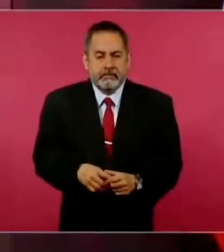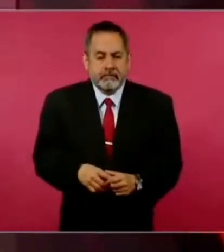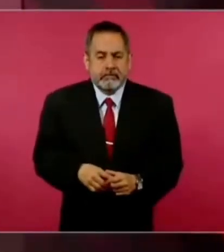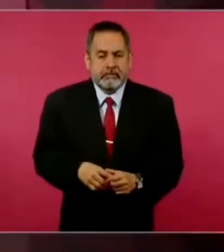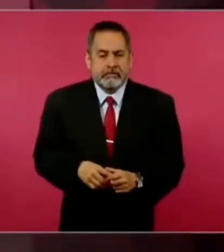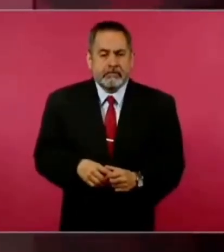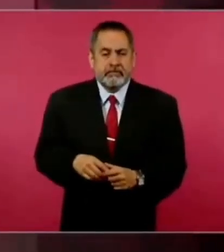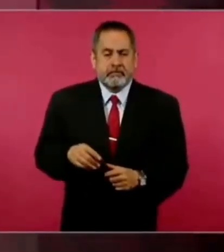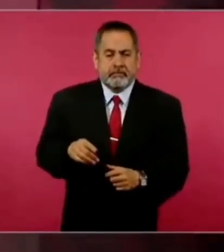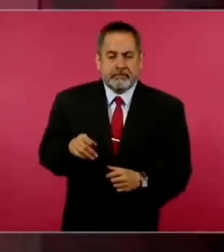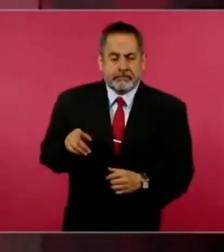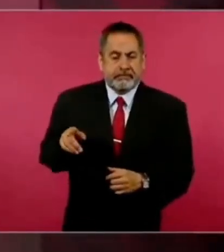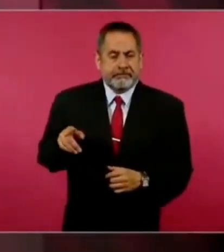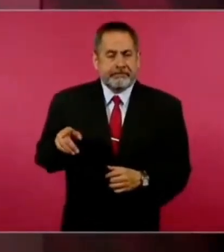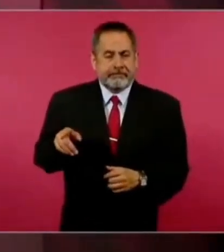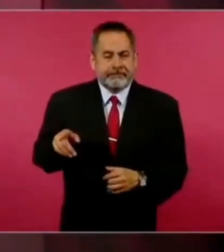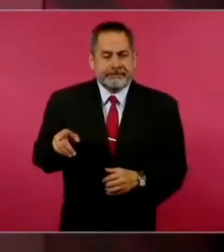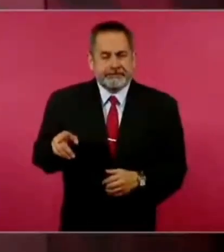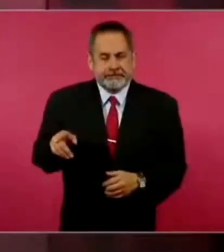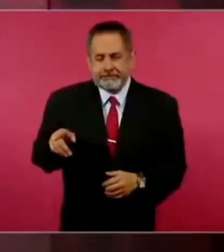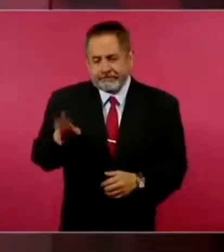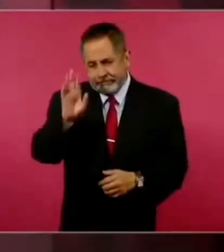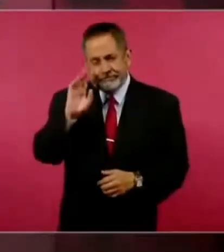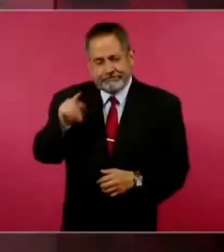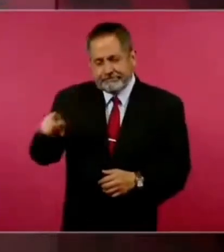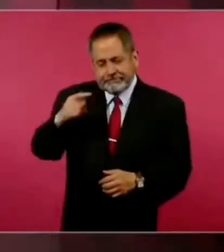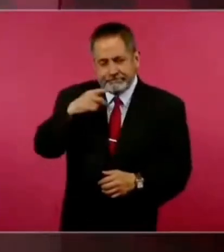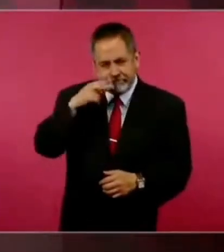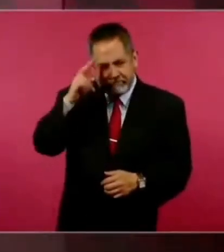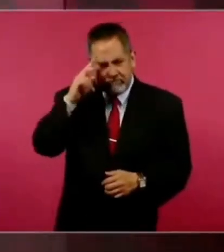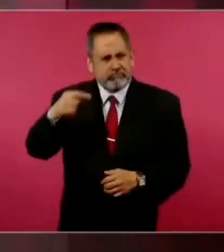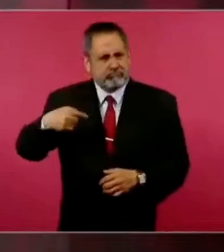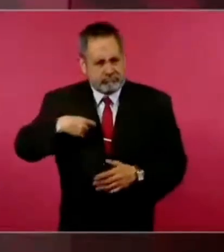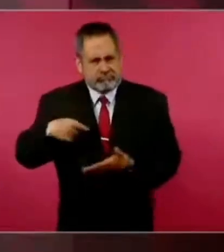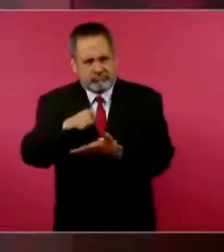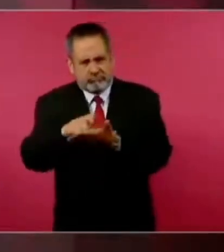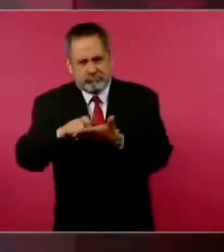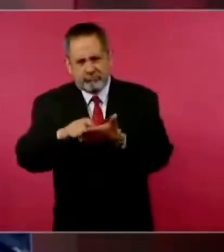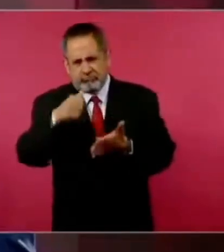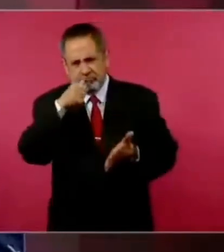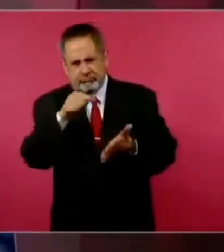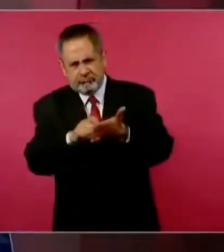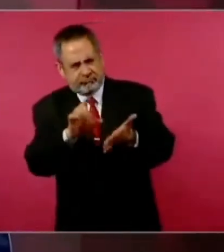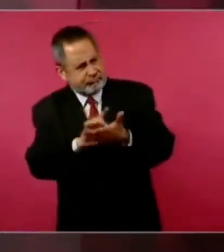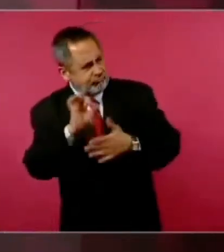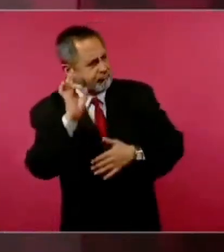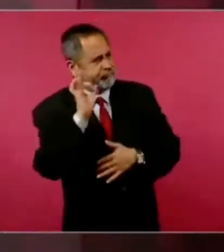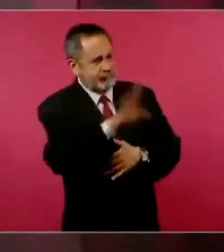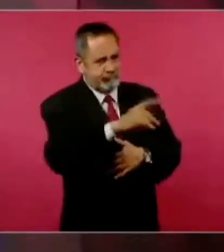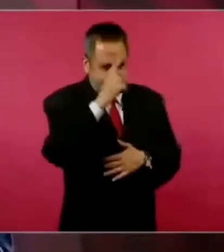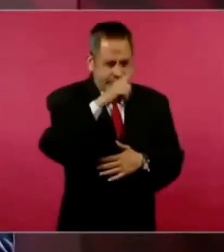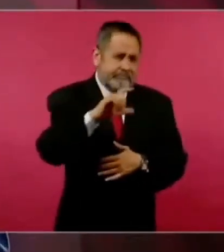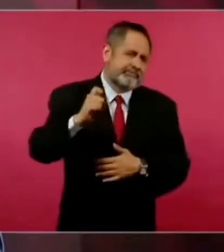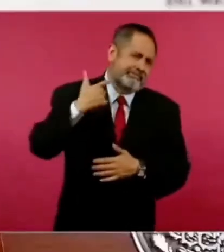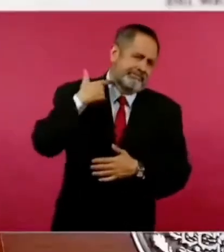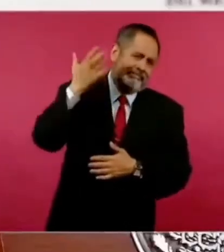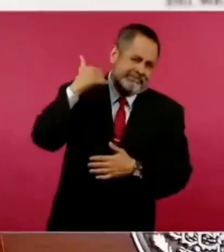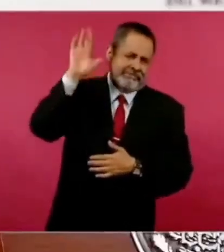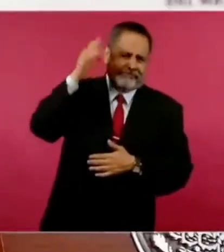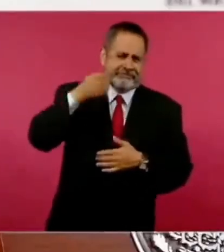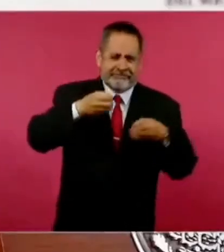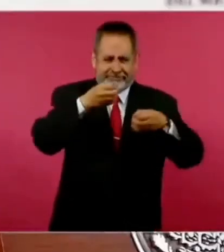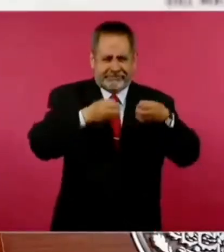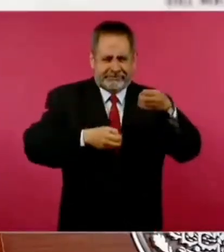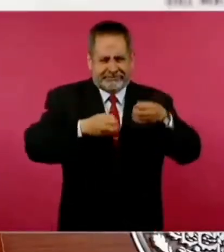éramos ingenuos, yo antes lo escribí, les mandé una carta a los ministros de entonces, por ahí debe